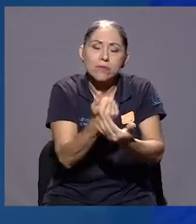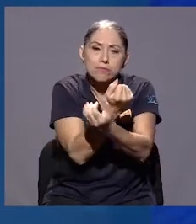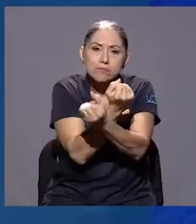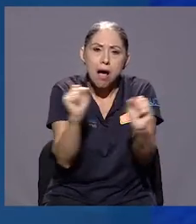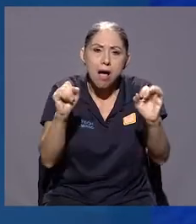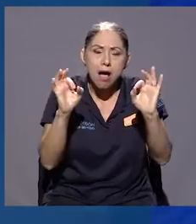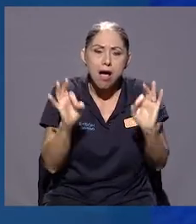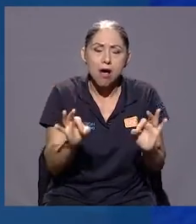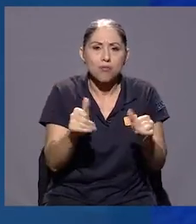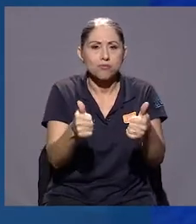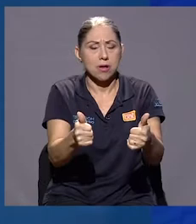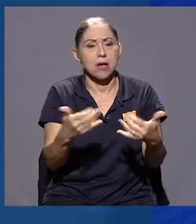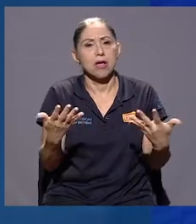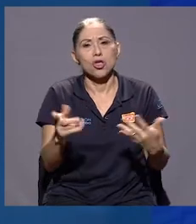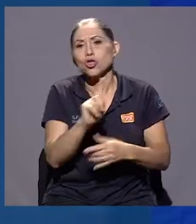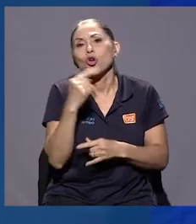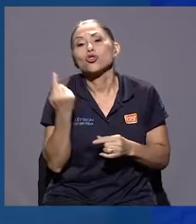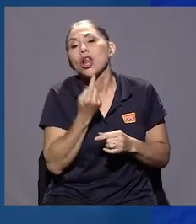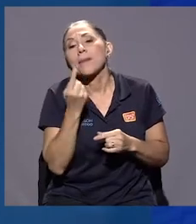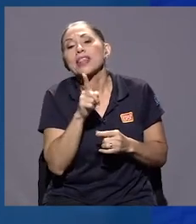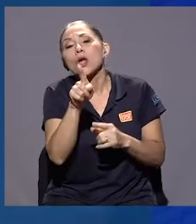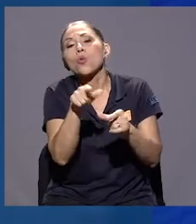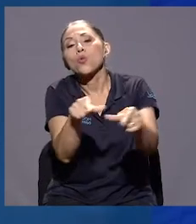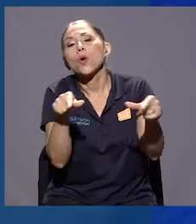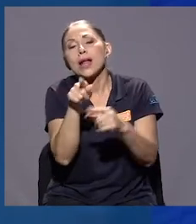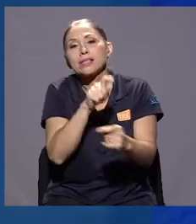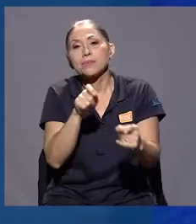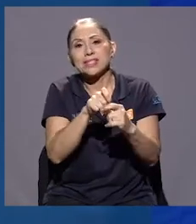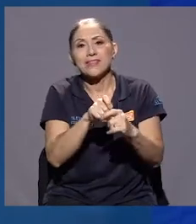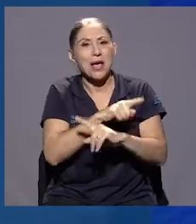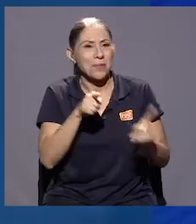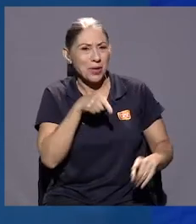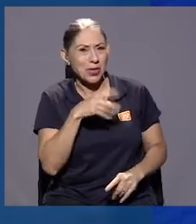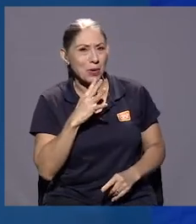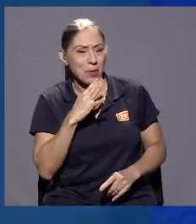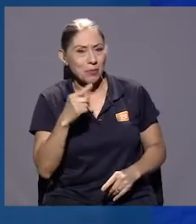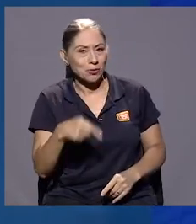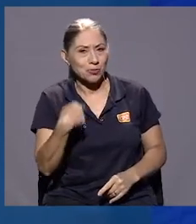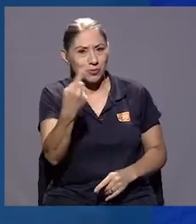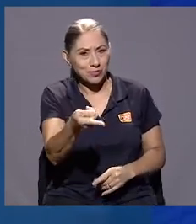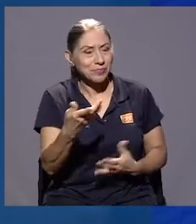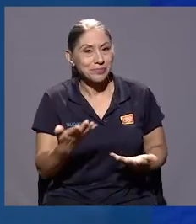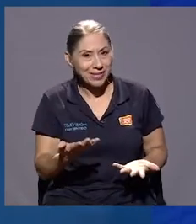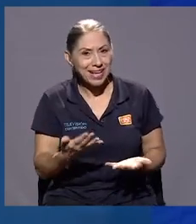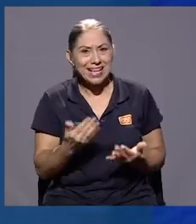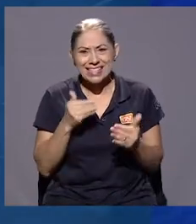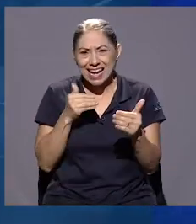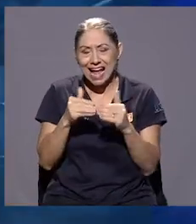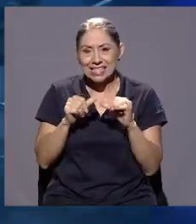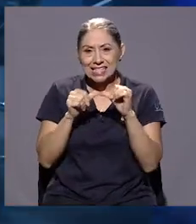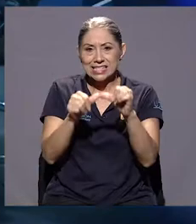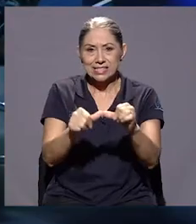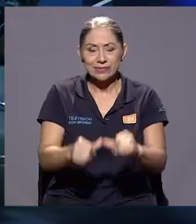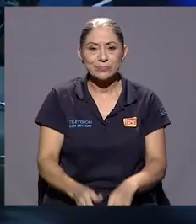y no solo donde existe específicamente en un lugar pero desdoblamos en el siguiente bloque ya casi regresamos